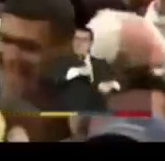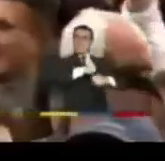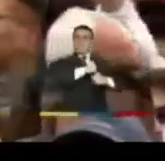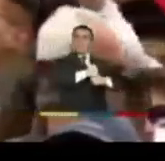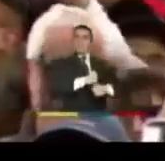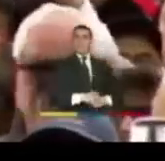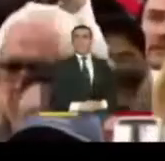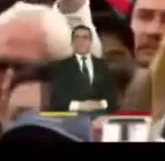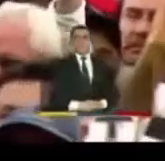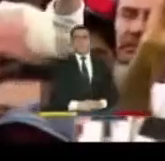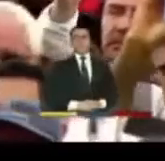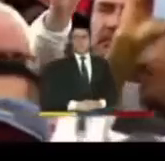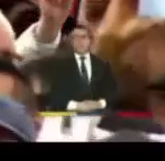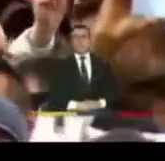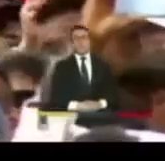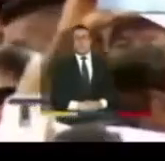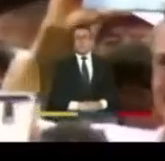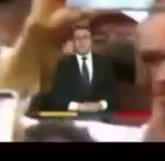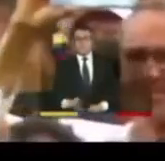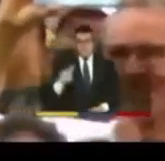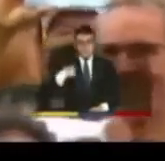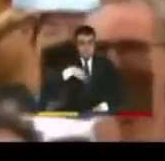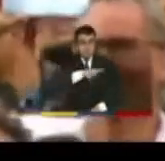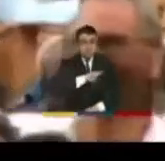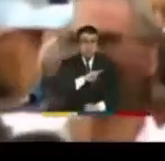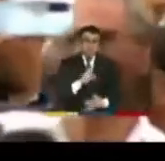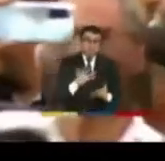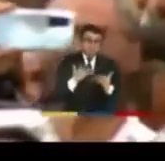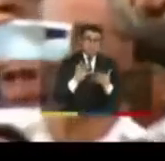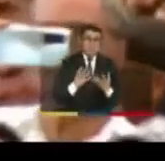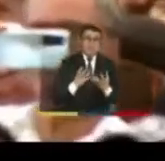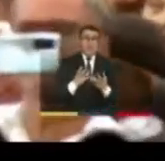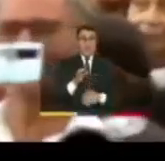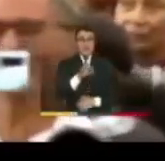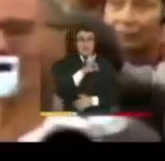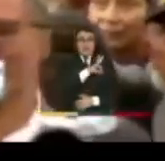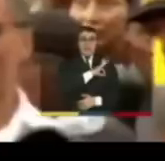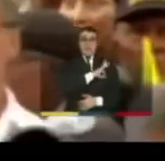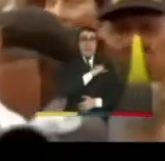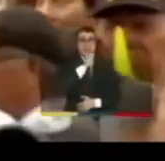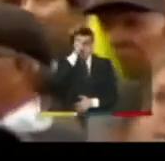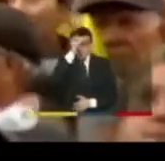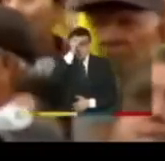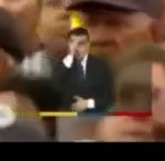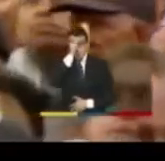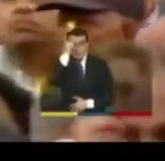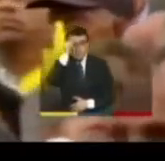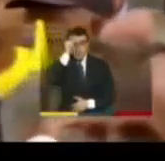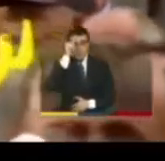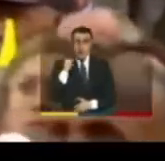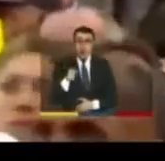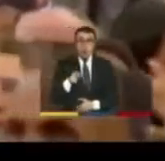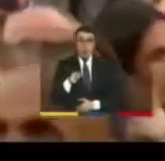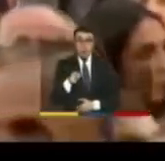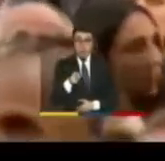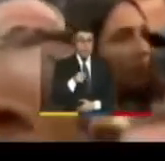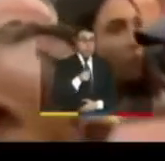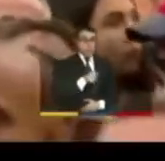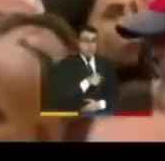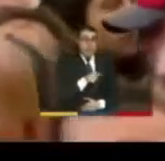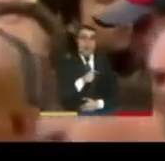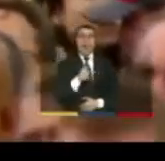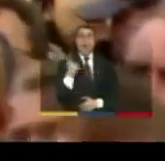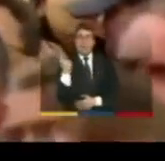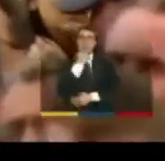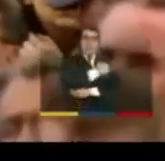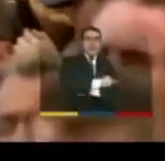pretendemos que exista un sábado y domingo que se consideren días de